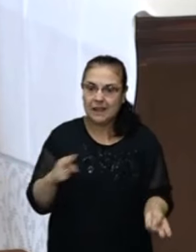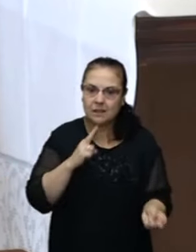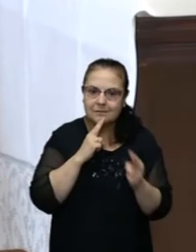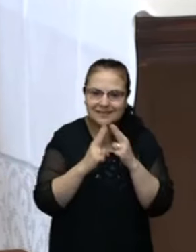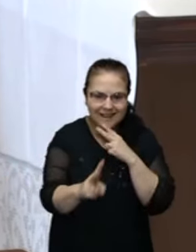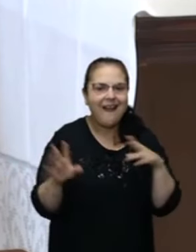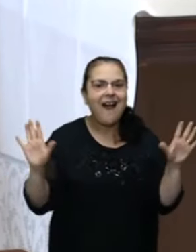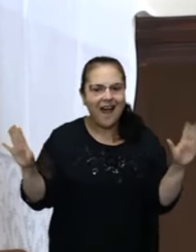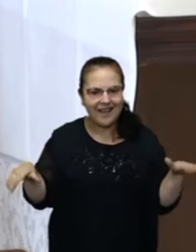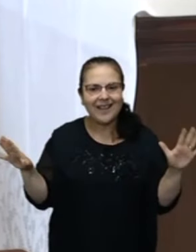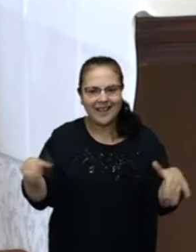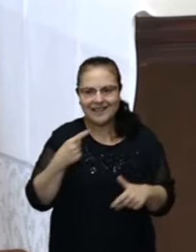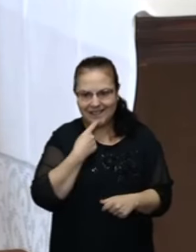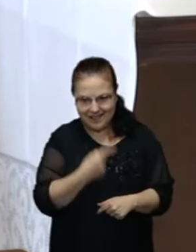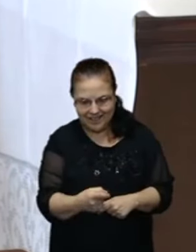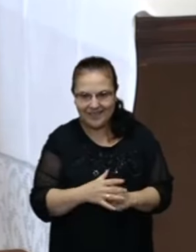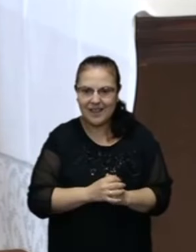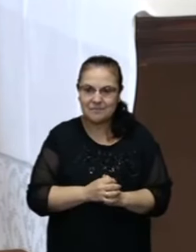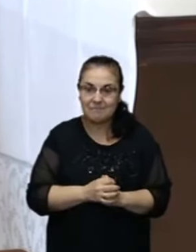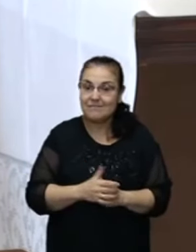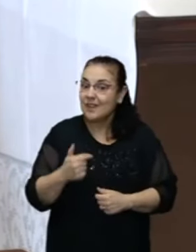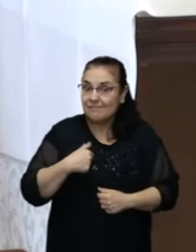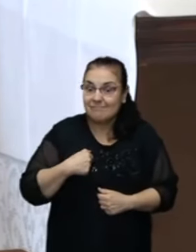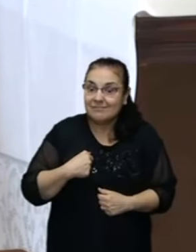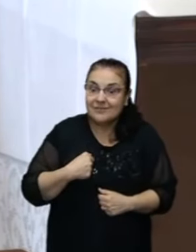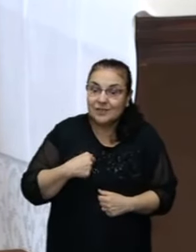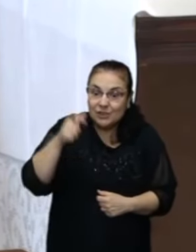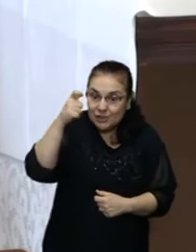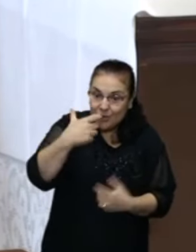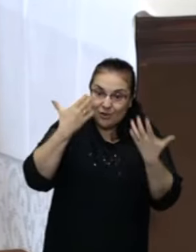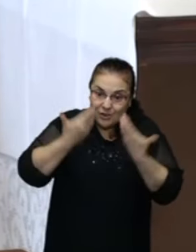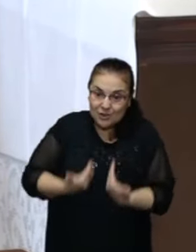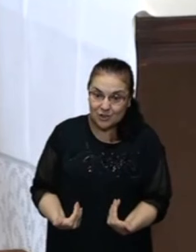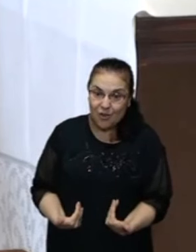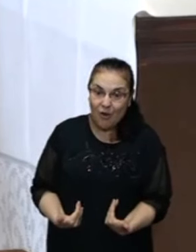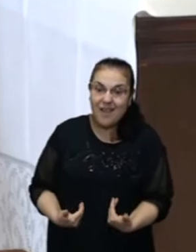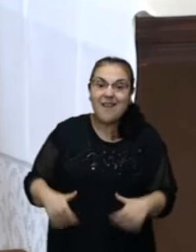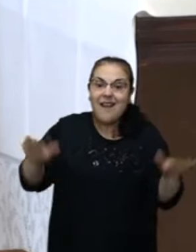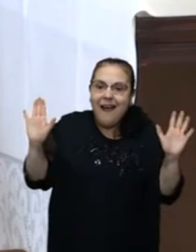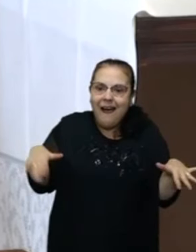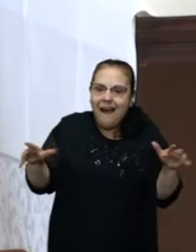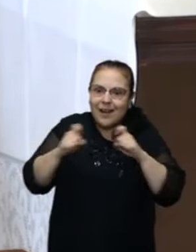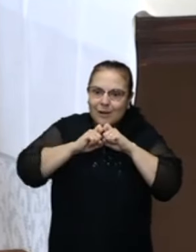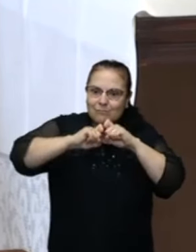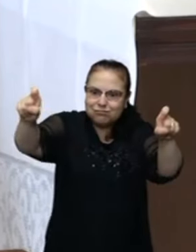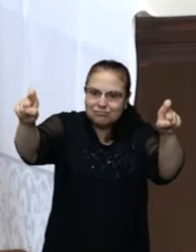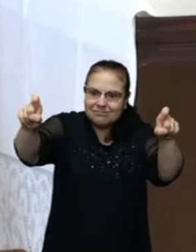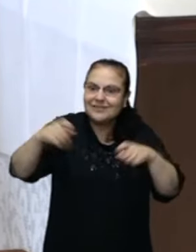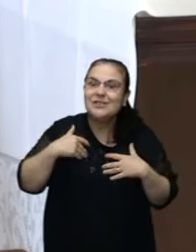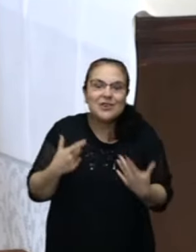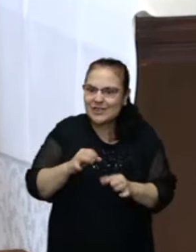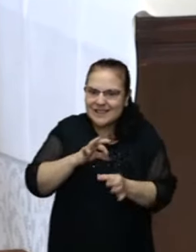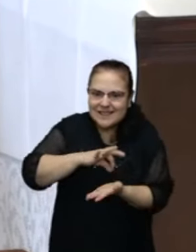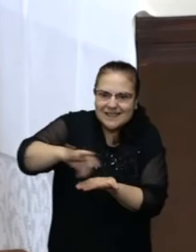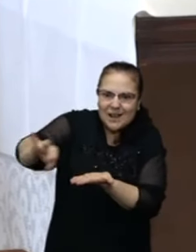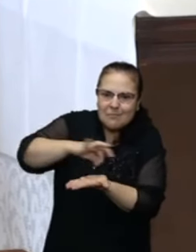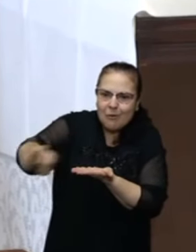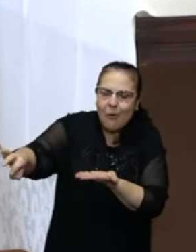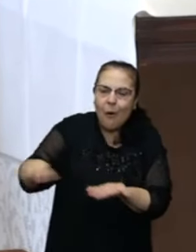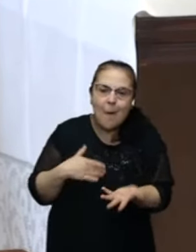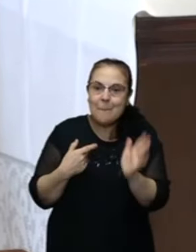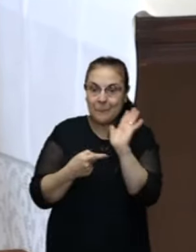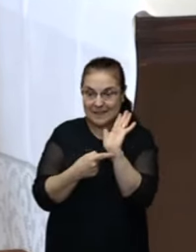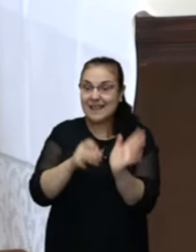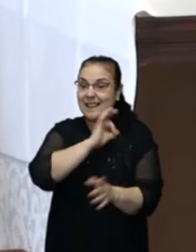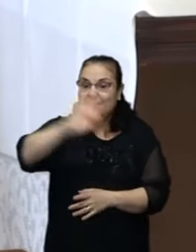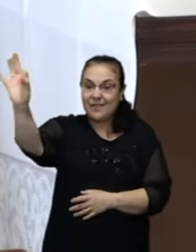el ángel le dijo: «Yo soy Gabriel, que sirvo en presencia de Dios. He sido enviado para